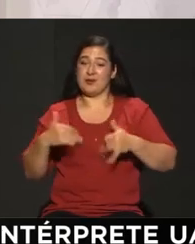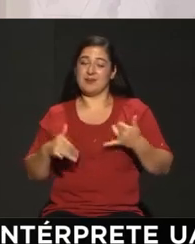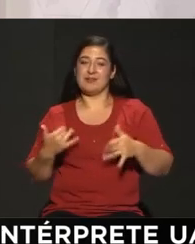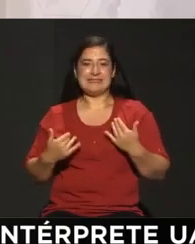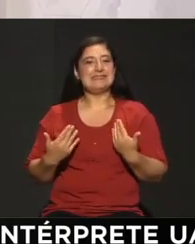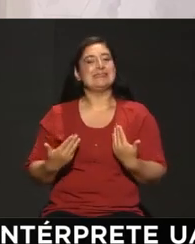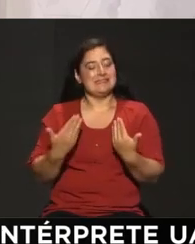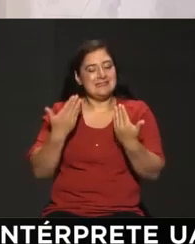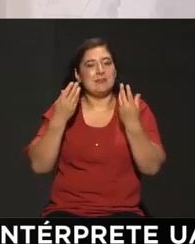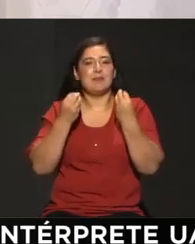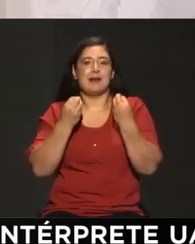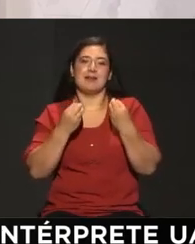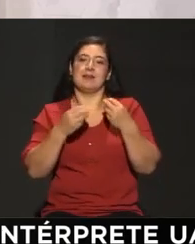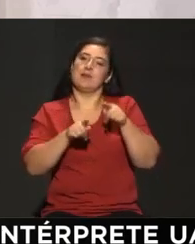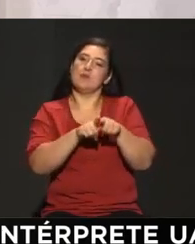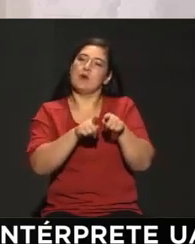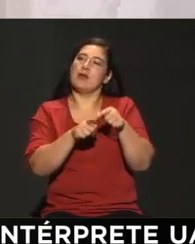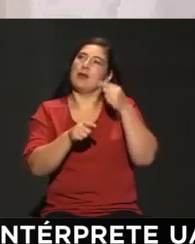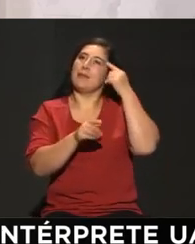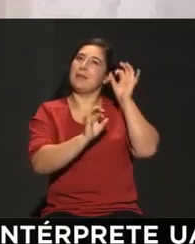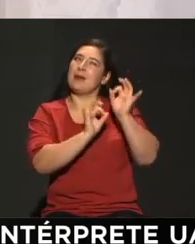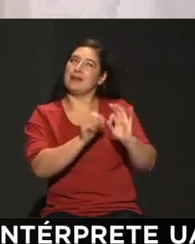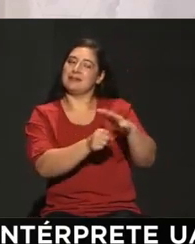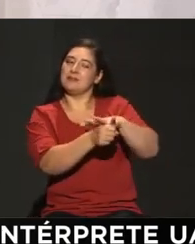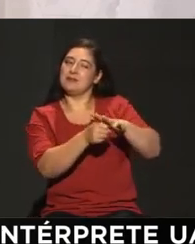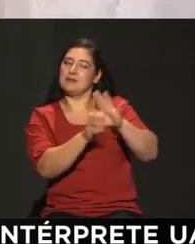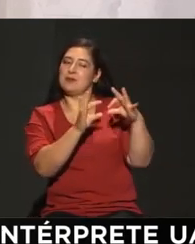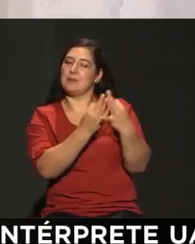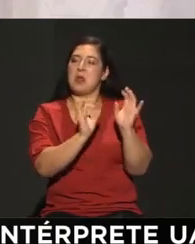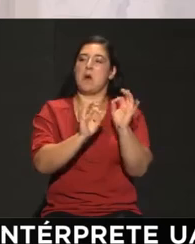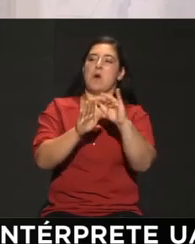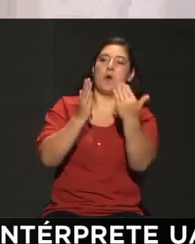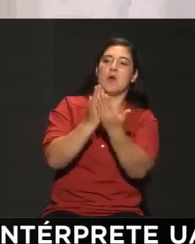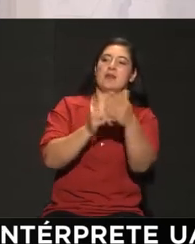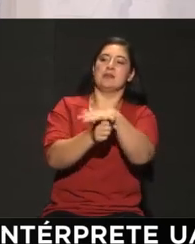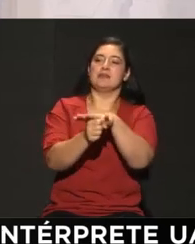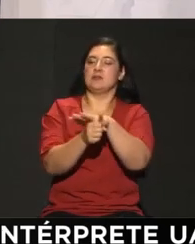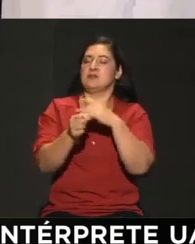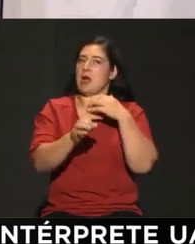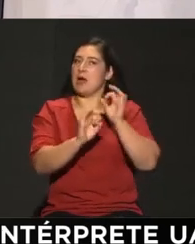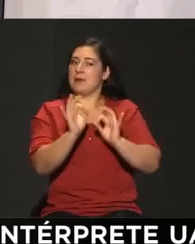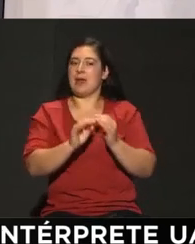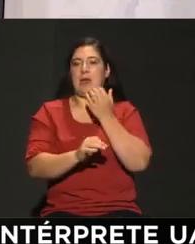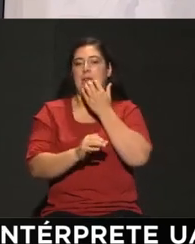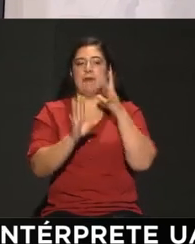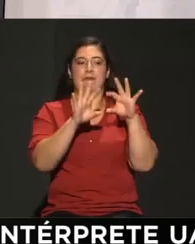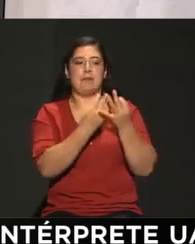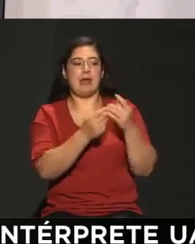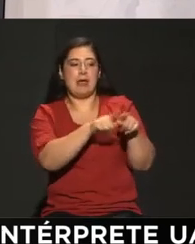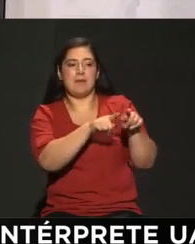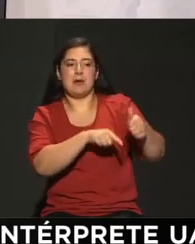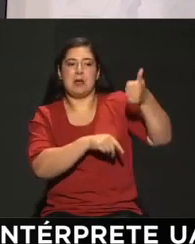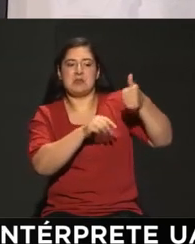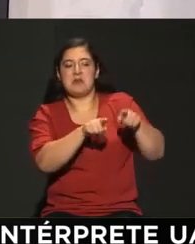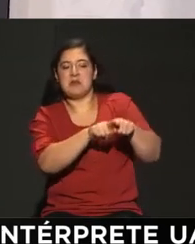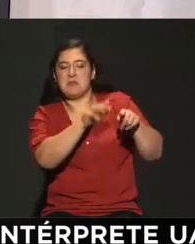permiten prepararnos también con actitudes o situaciones que tenemos en la familia, en el colegio. Siempre en nuestra familia estará el hermanito más grande, el hermanito